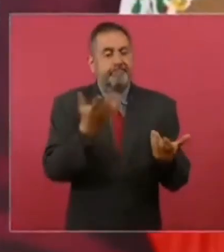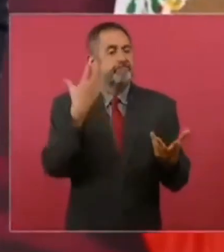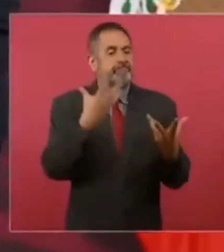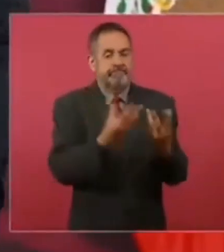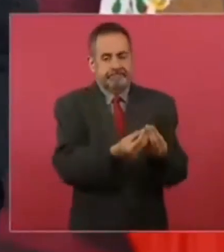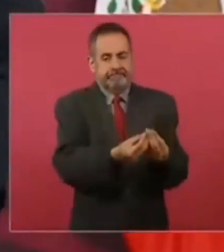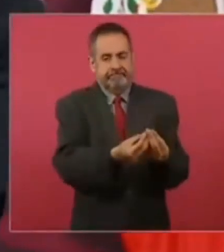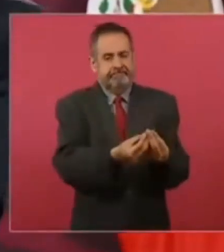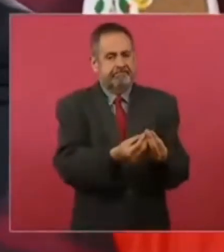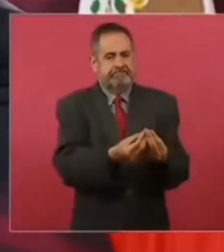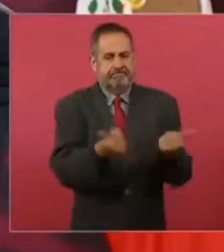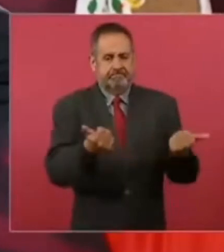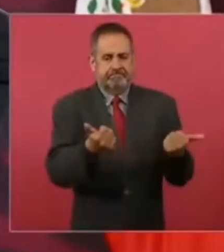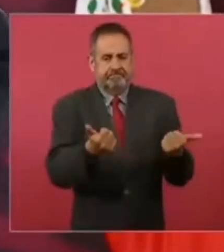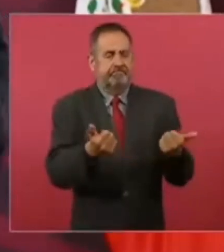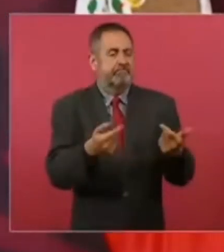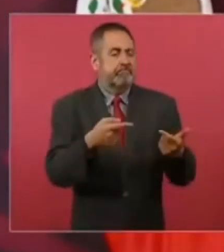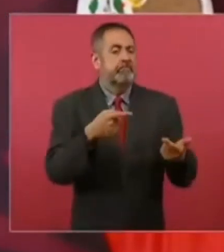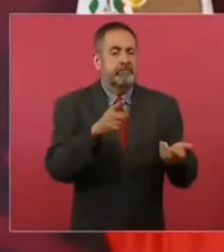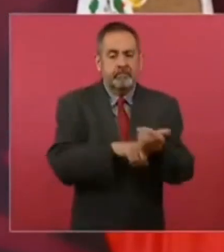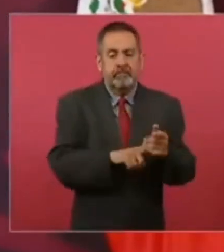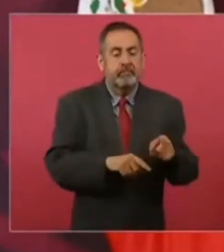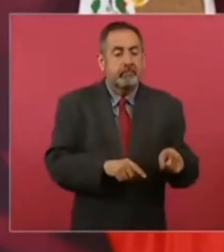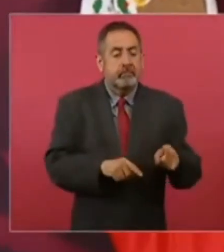y surge